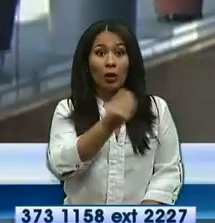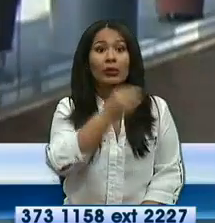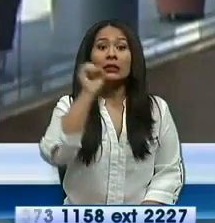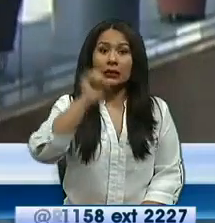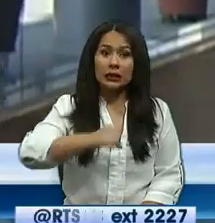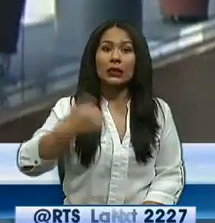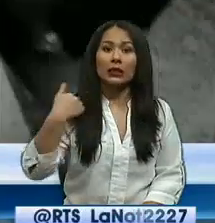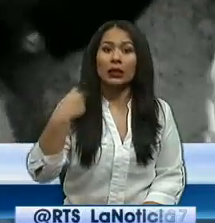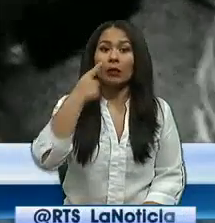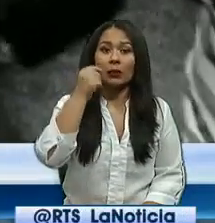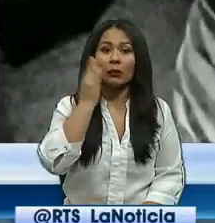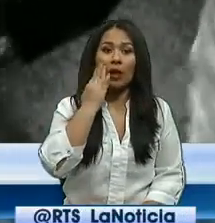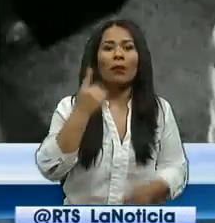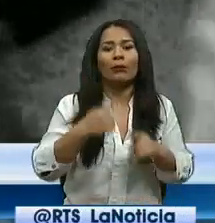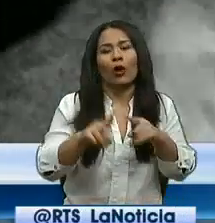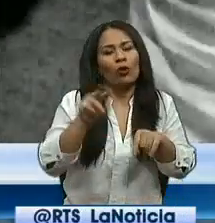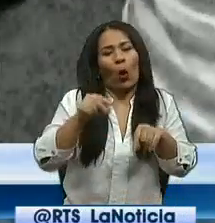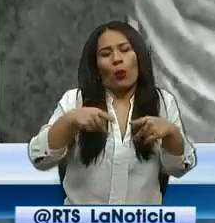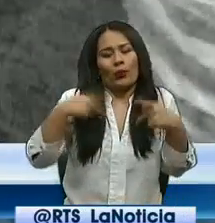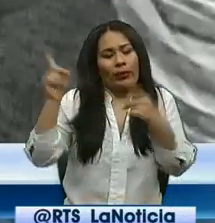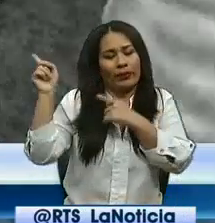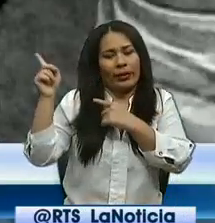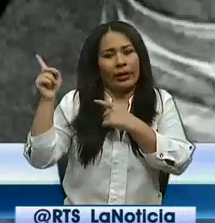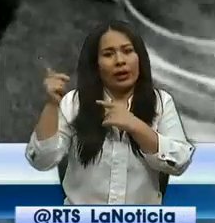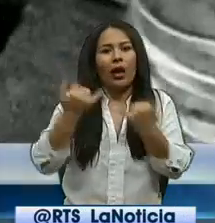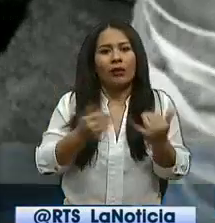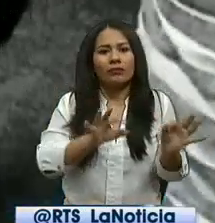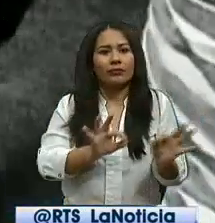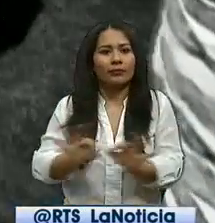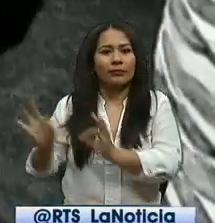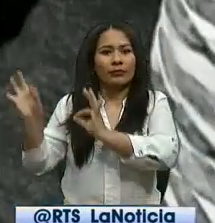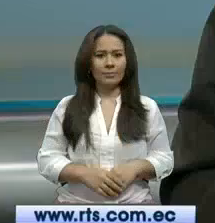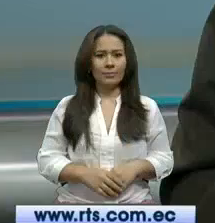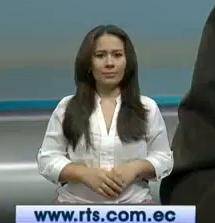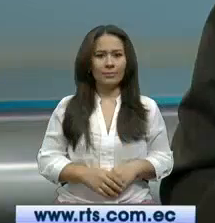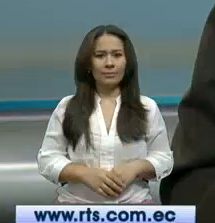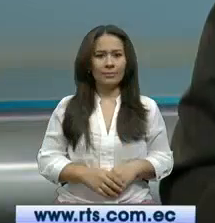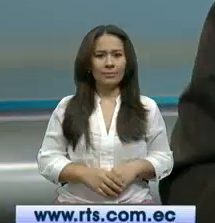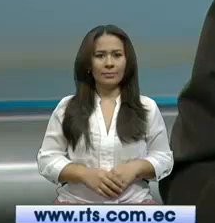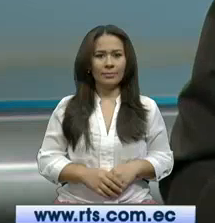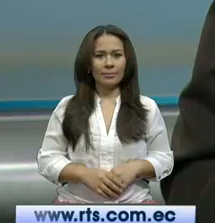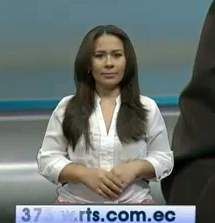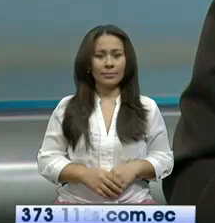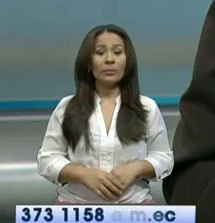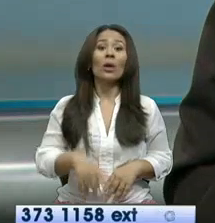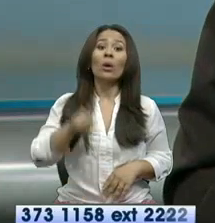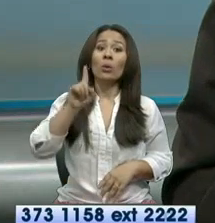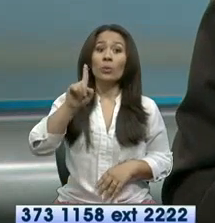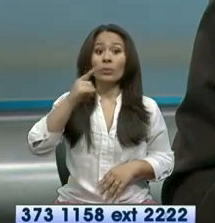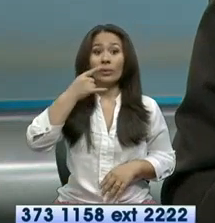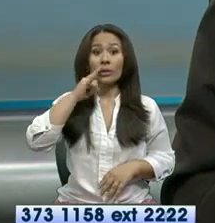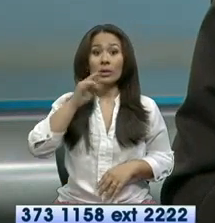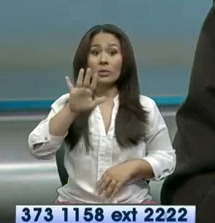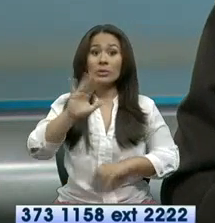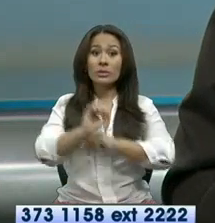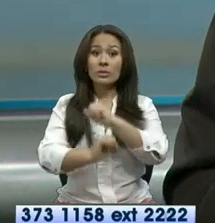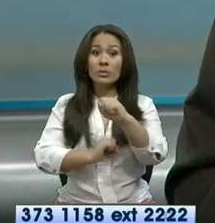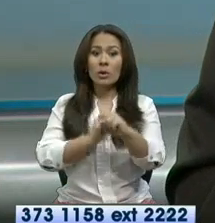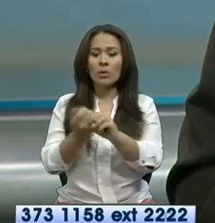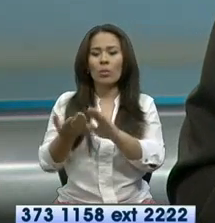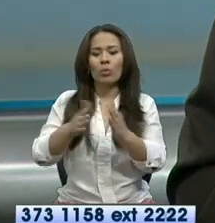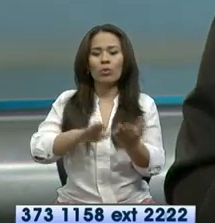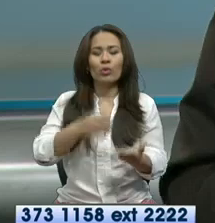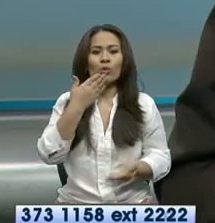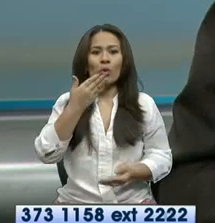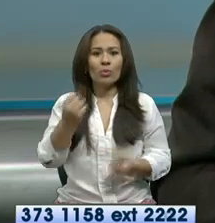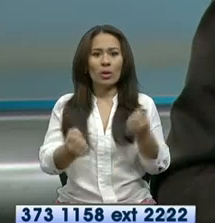vive con los padres. Informó José Morales. Un menor de 5 años de edad murió atropellado